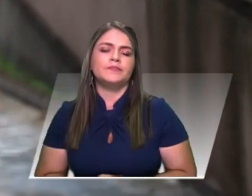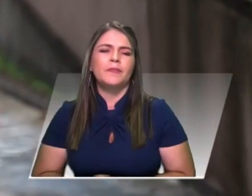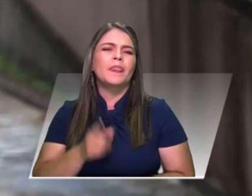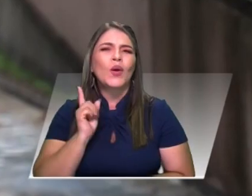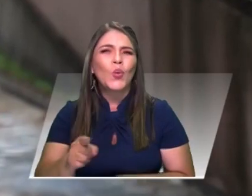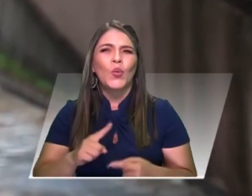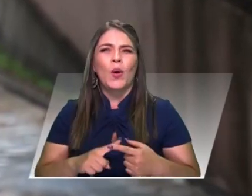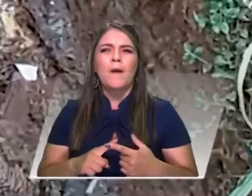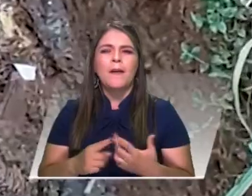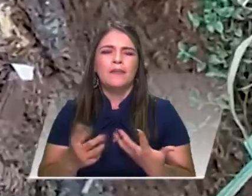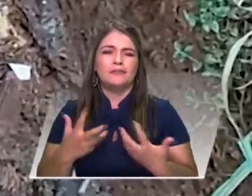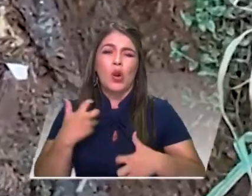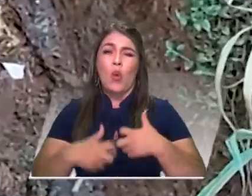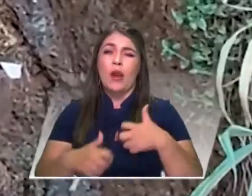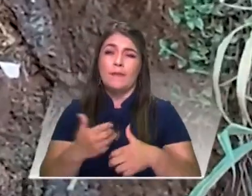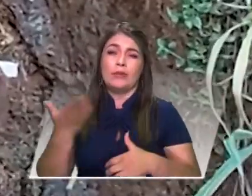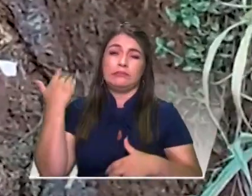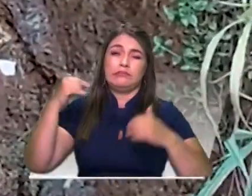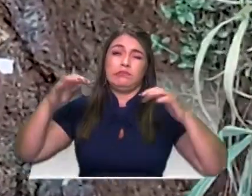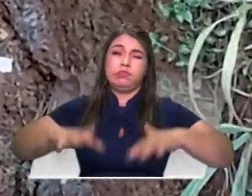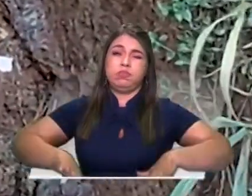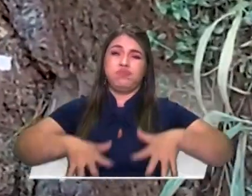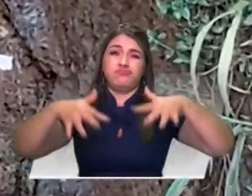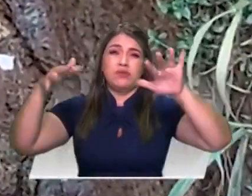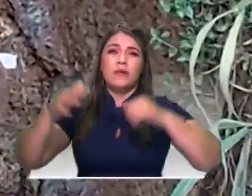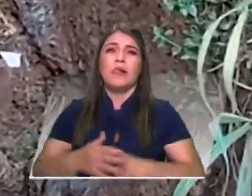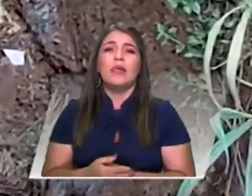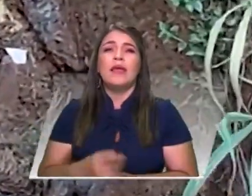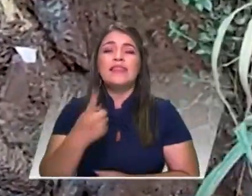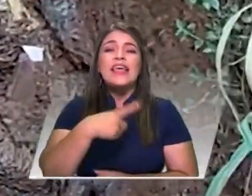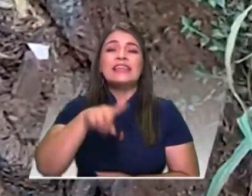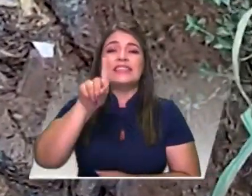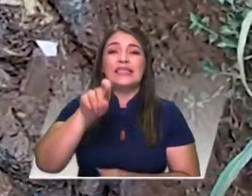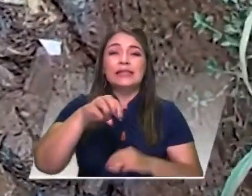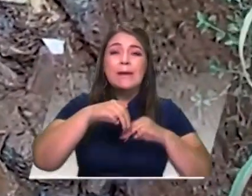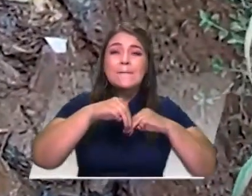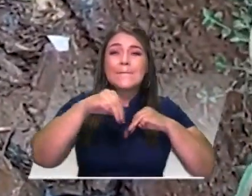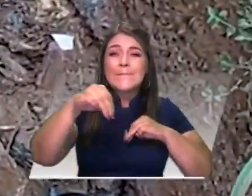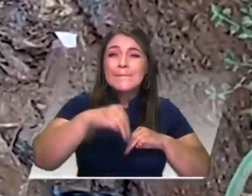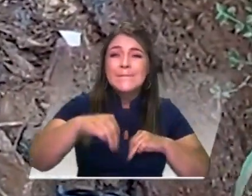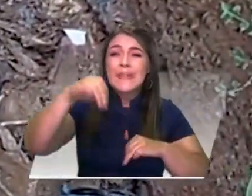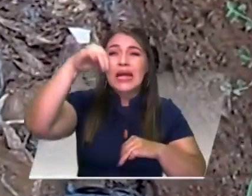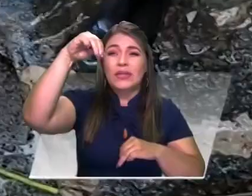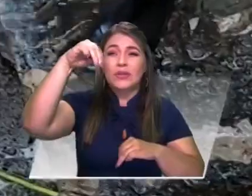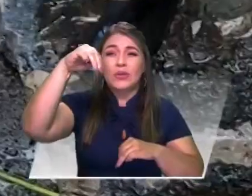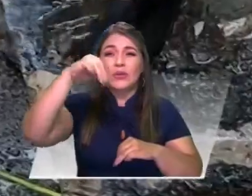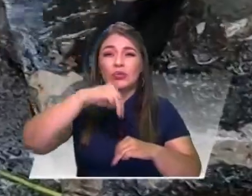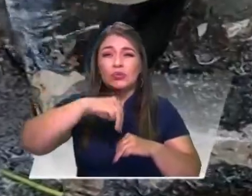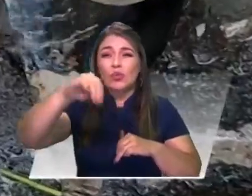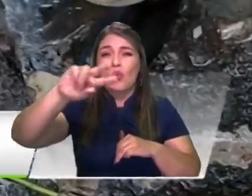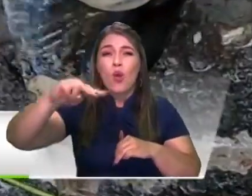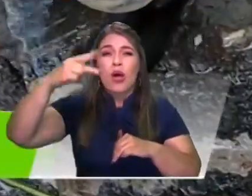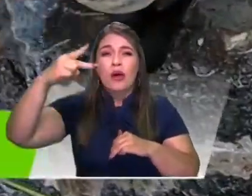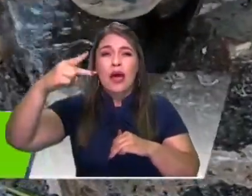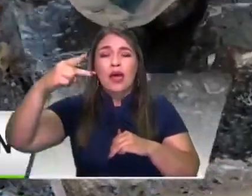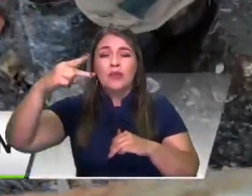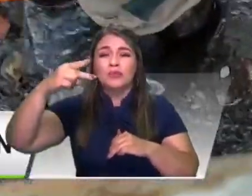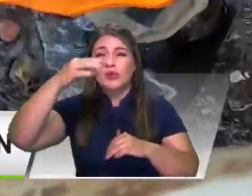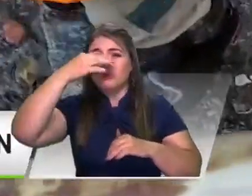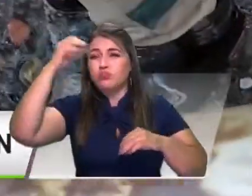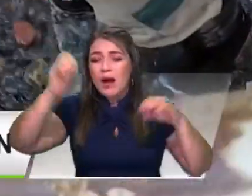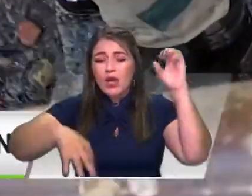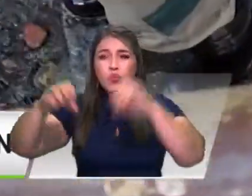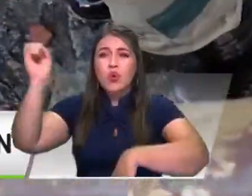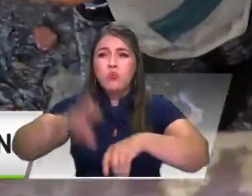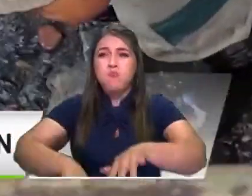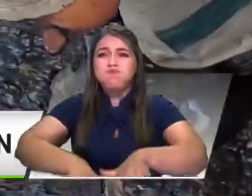presentada hasta ahora se han retirado 16 metros cúbicos de residuos que al obstruir los afluentes provocan